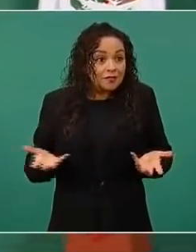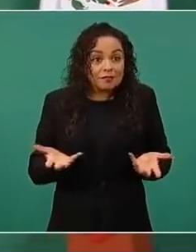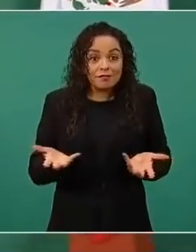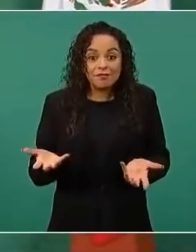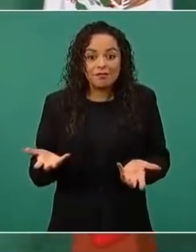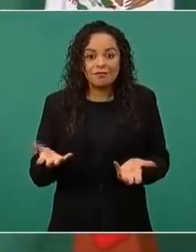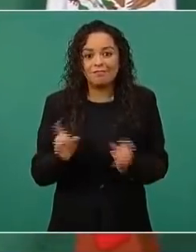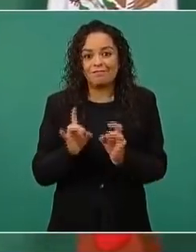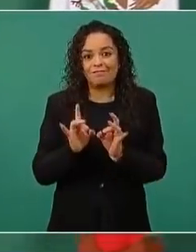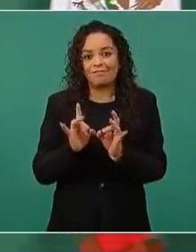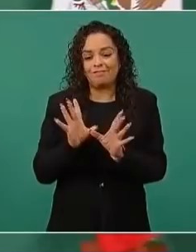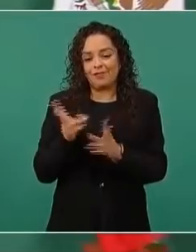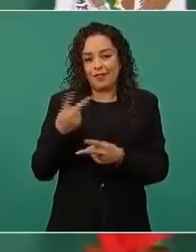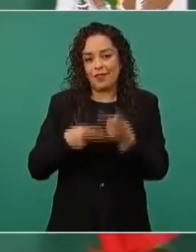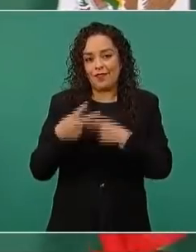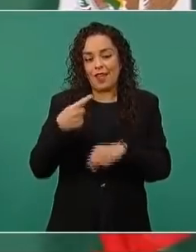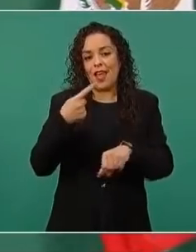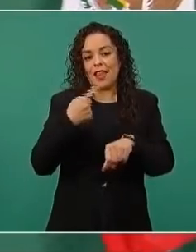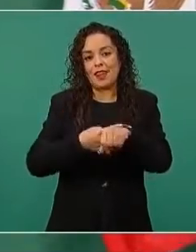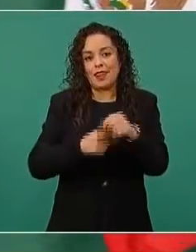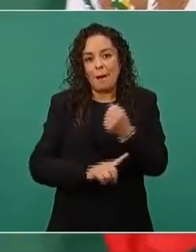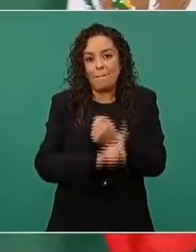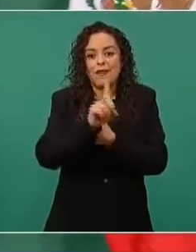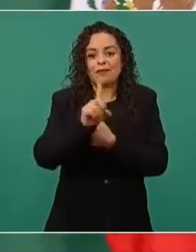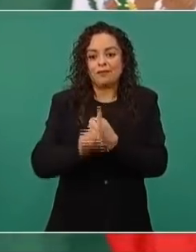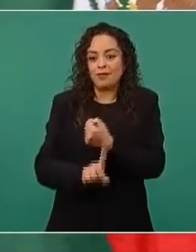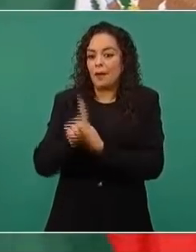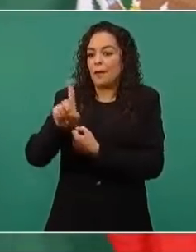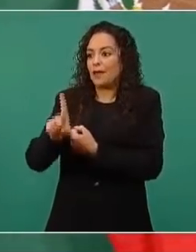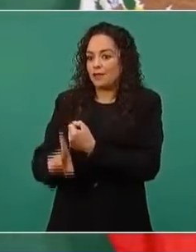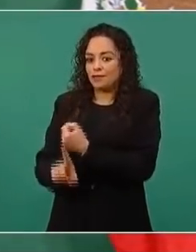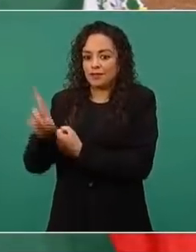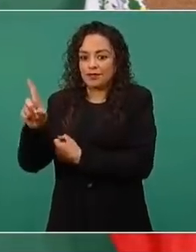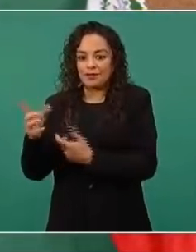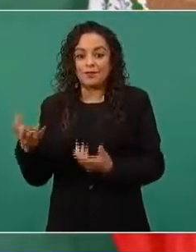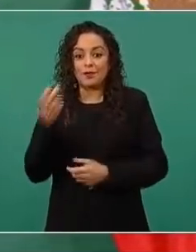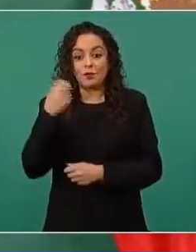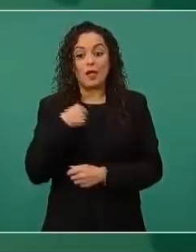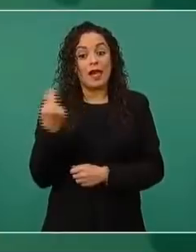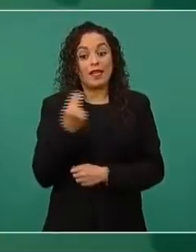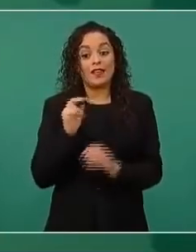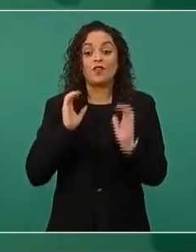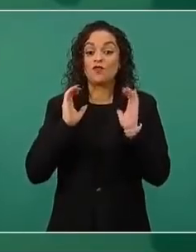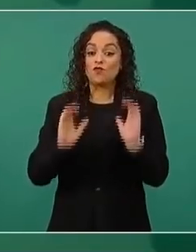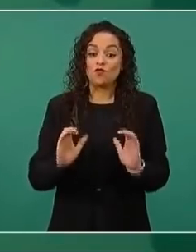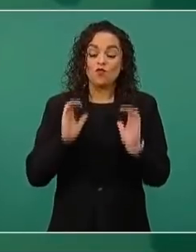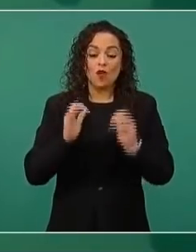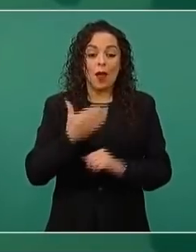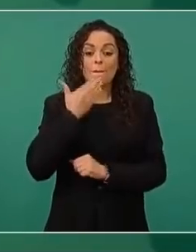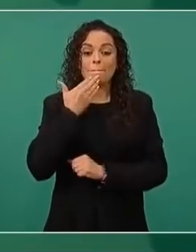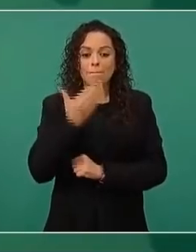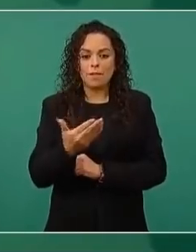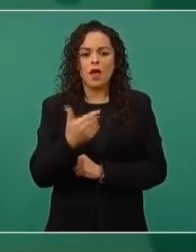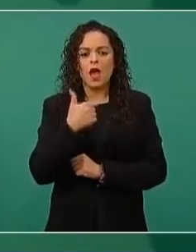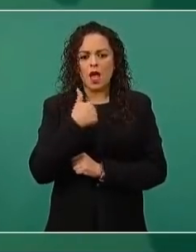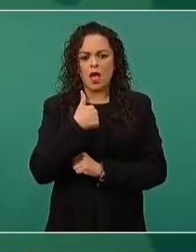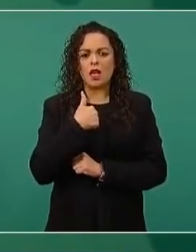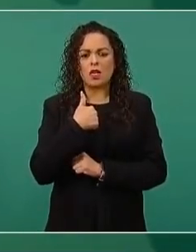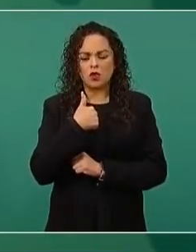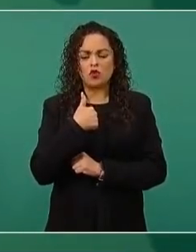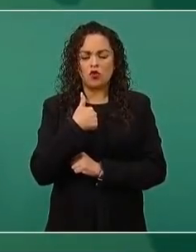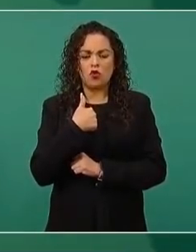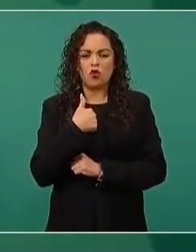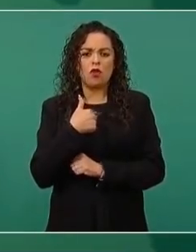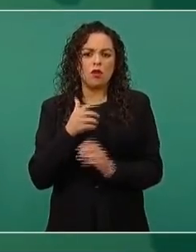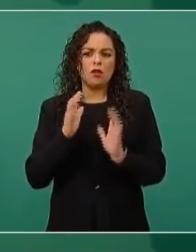ya aparecen. Entonces yo tengo que administrarme bien, tengo ya ese trabajo. No voy a escribir por